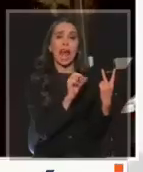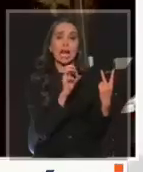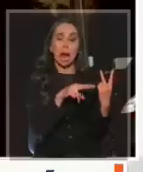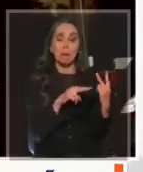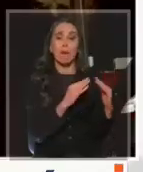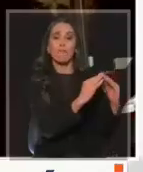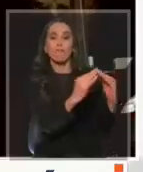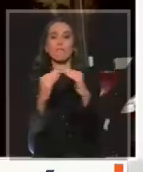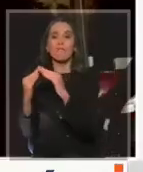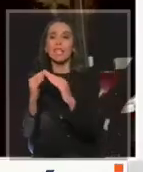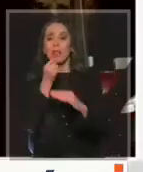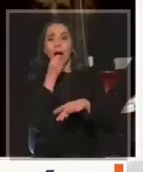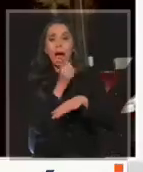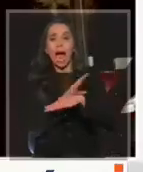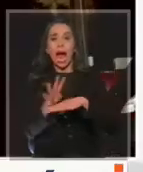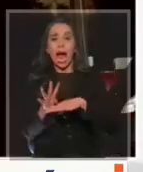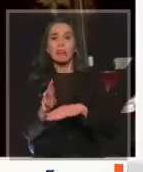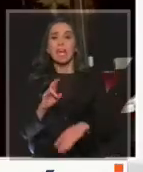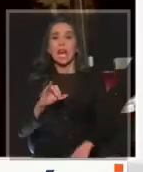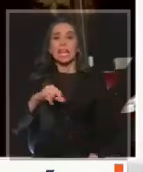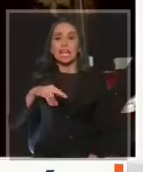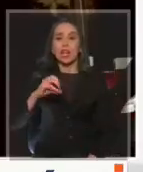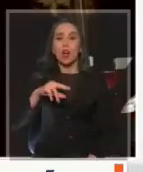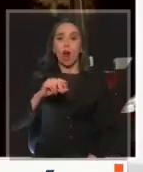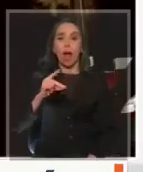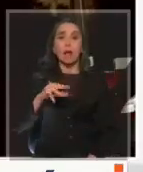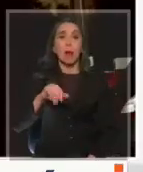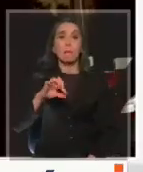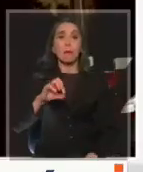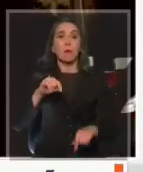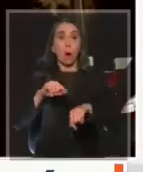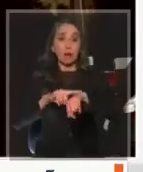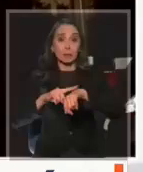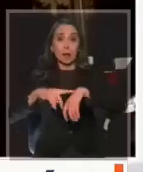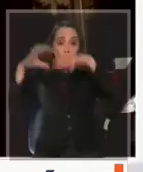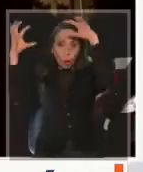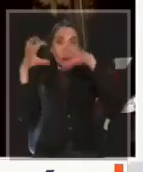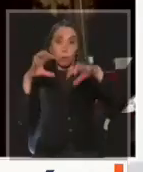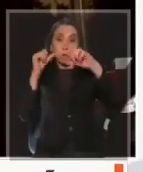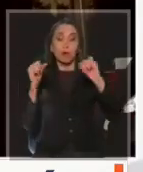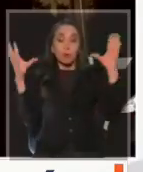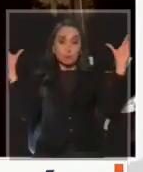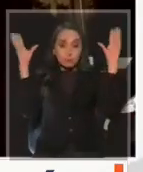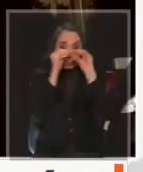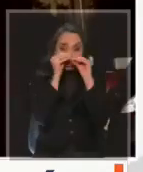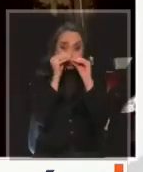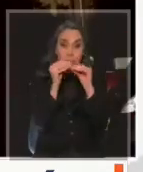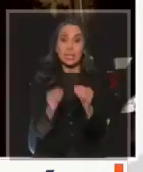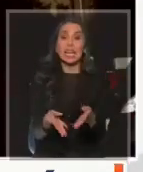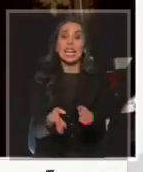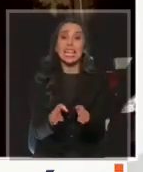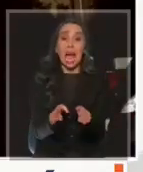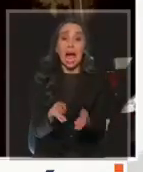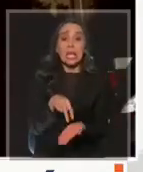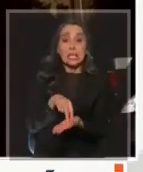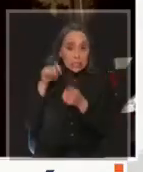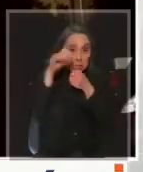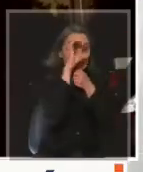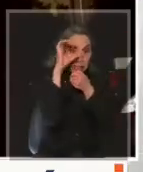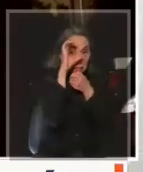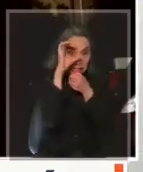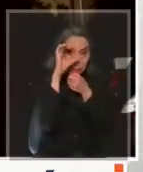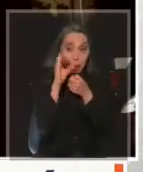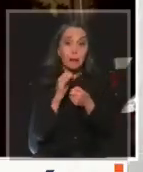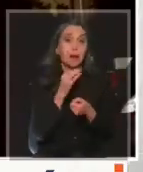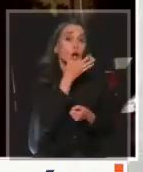Los Jardines, desde Rinconada de Maipú, con una fuerte lluvia en estos momentos y completamente a oscuras, en plena calle, nos mantenemos para hacerles este